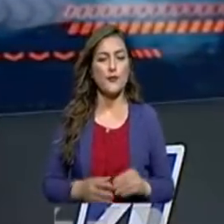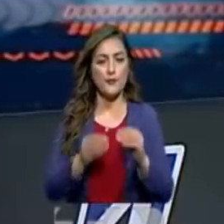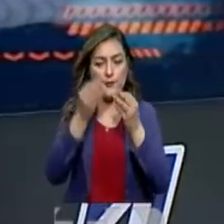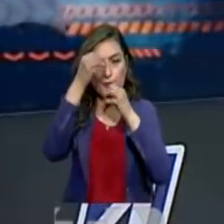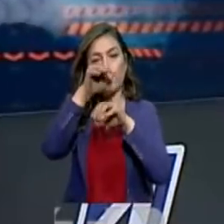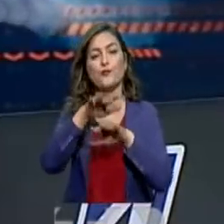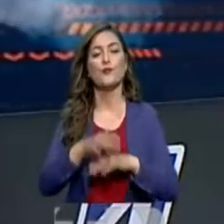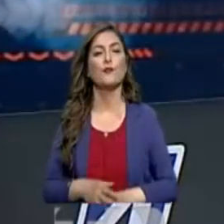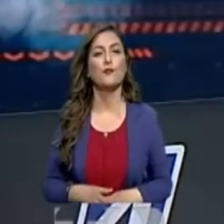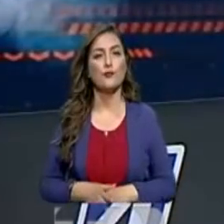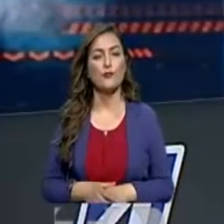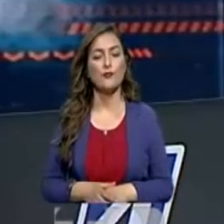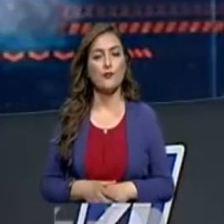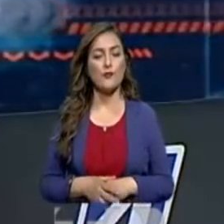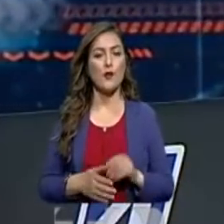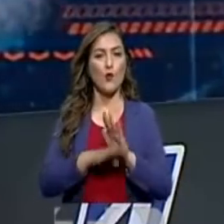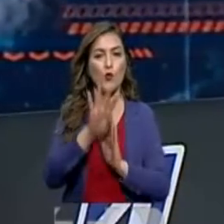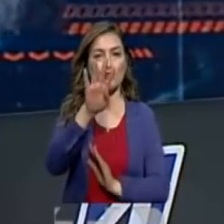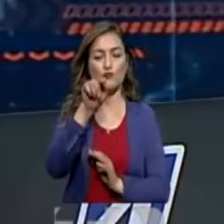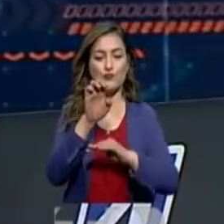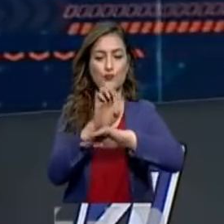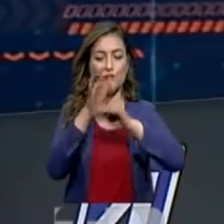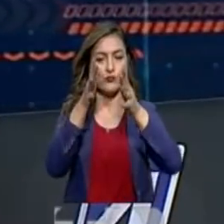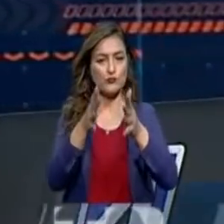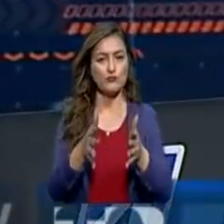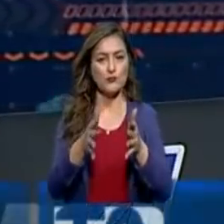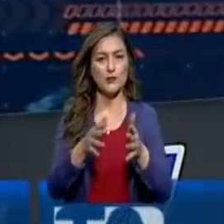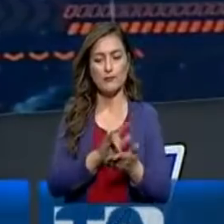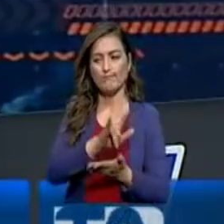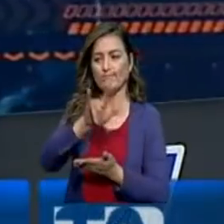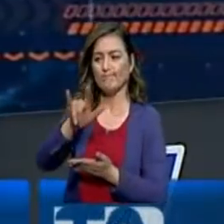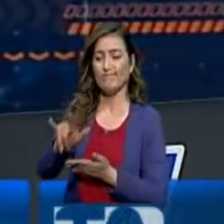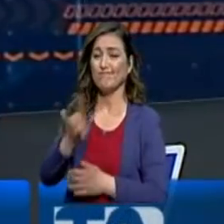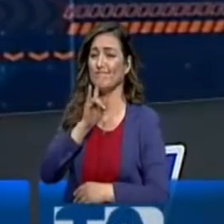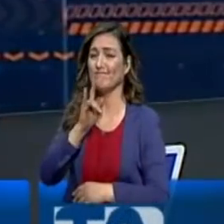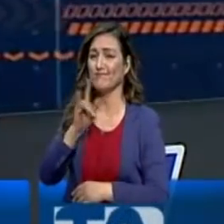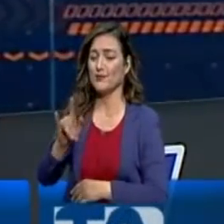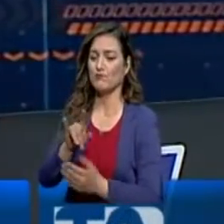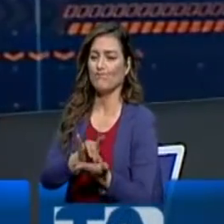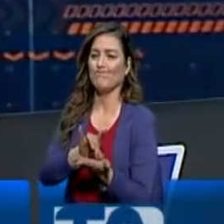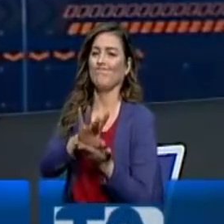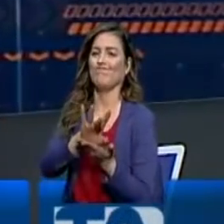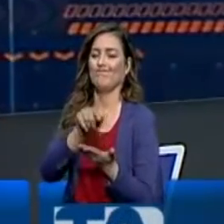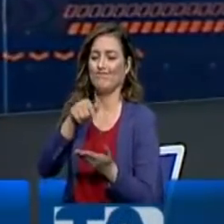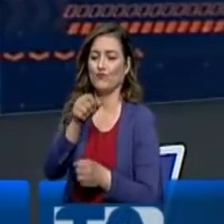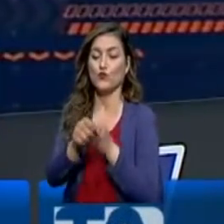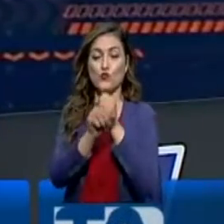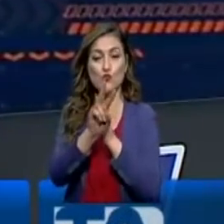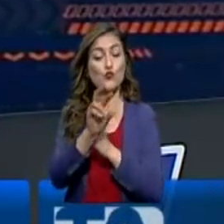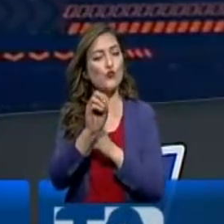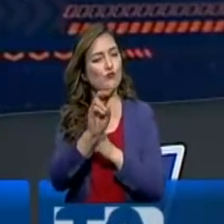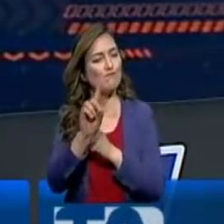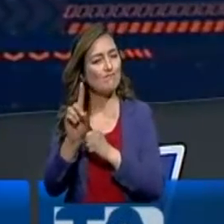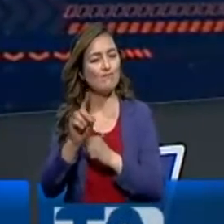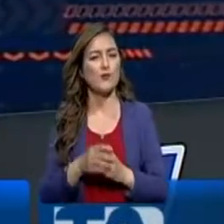Estamos de regreso con más información. Más de 4.000 ecuatorianos han sido deportados desde Estados Unidos en lo que va del año. El número de